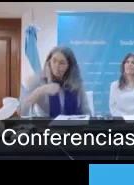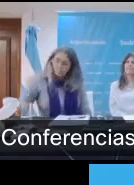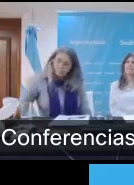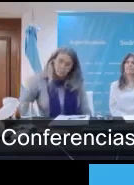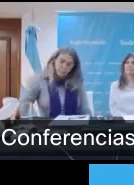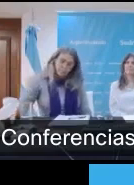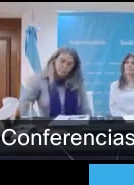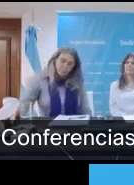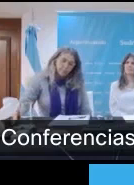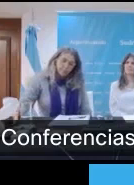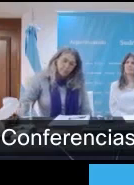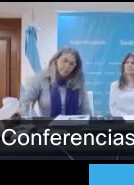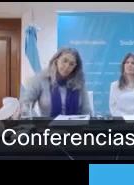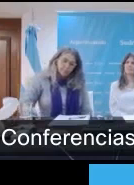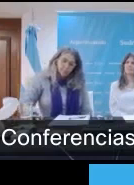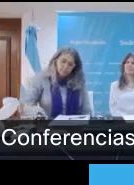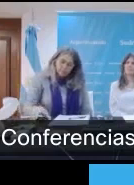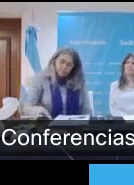De difusión,